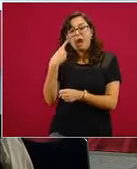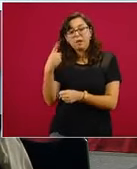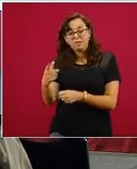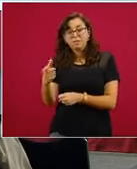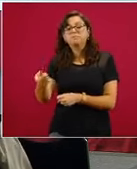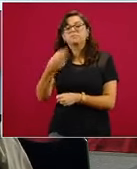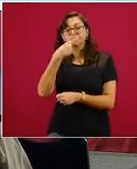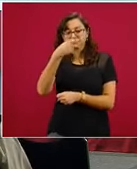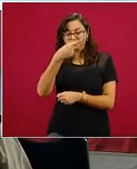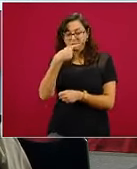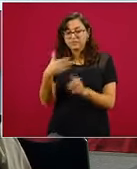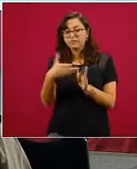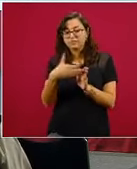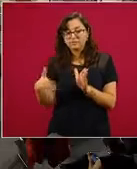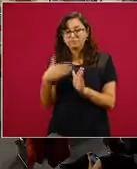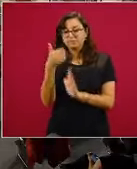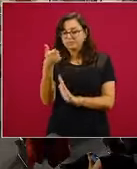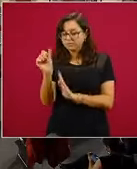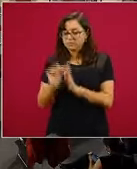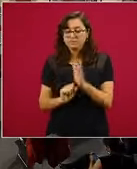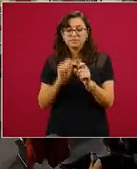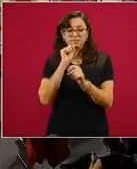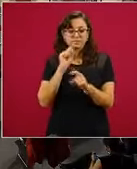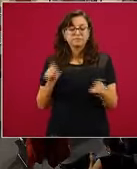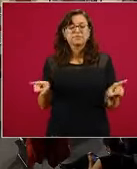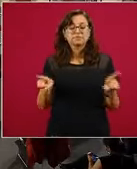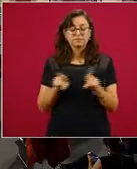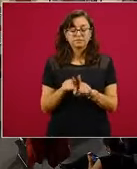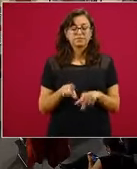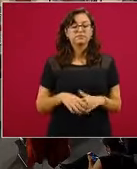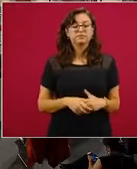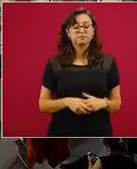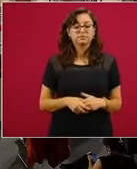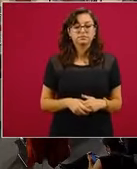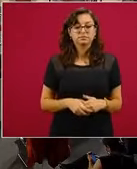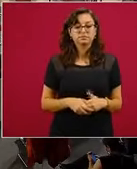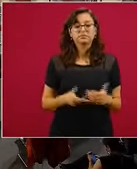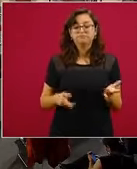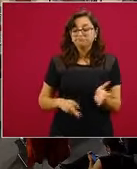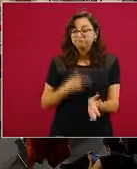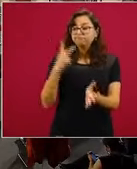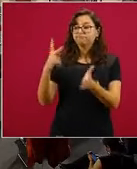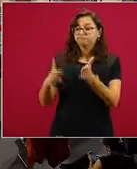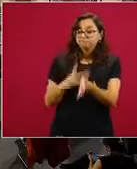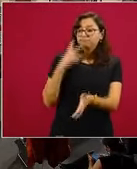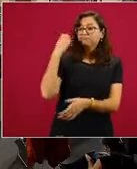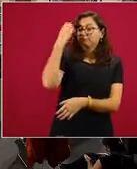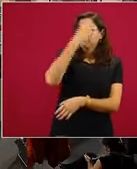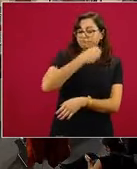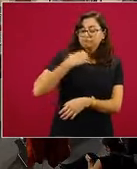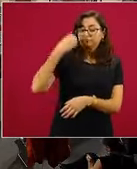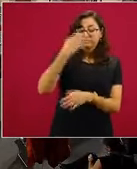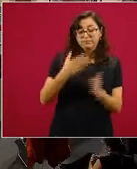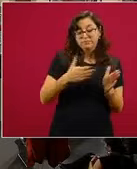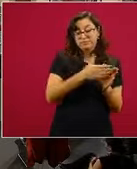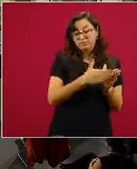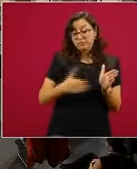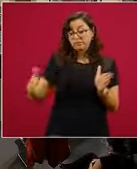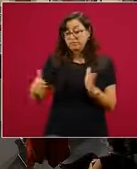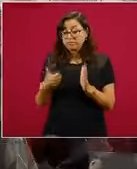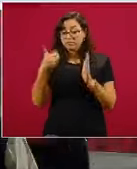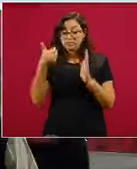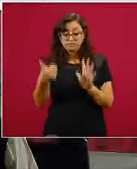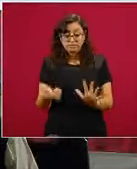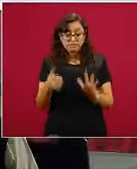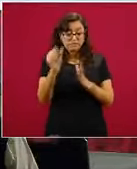tratamiento también por 6 meses con uno de los fármacos. Y la evaluación periódica. Durante estos 6 meses que yo les comentaba